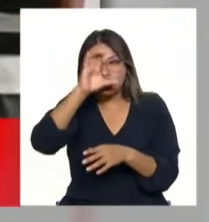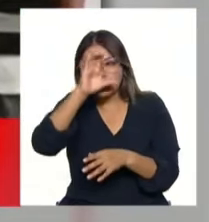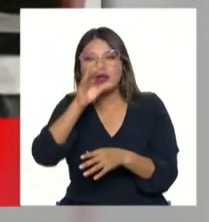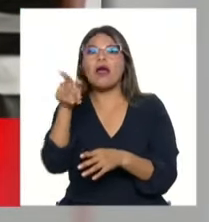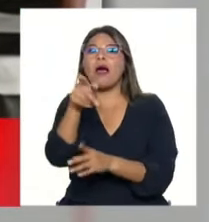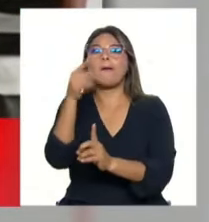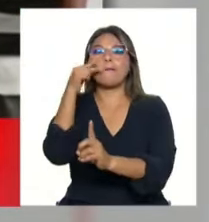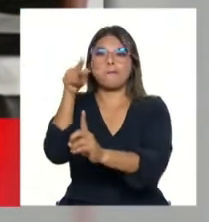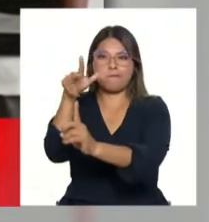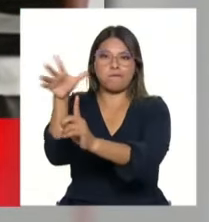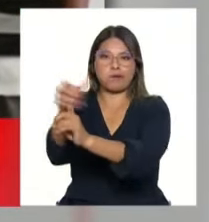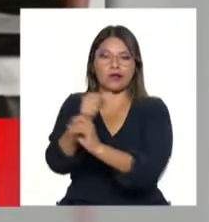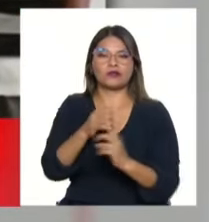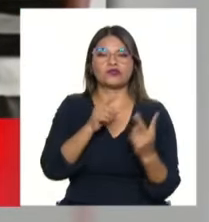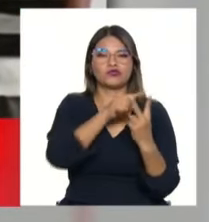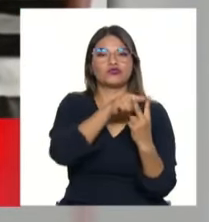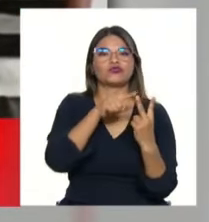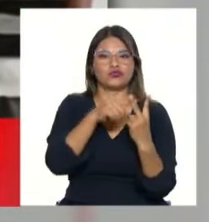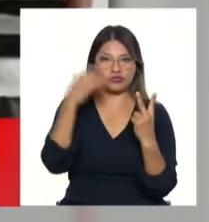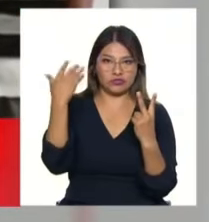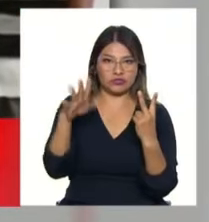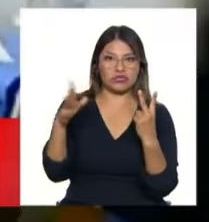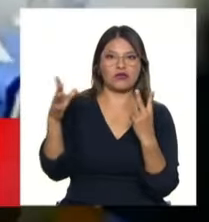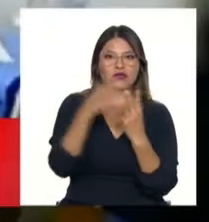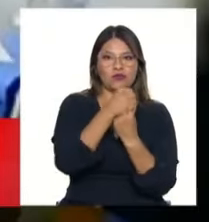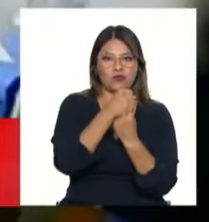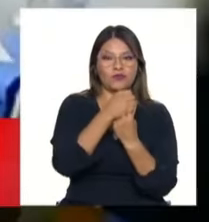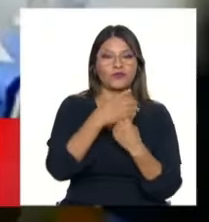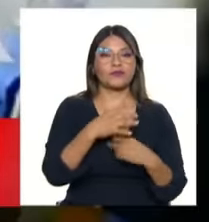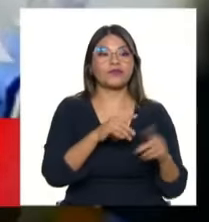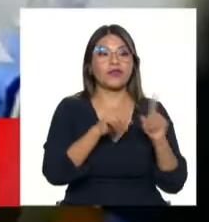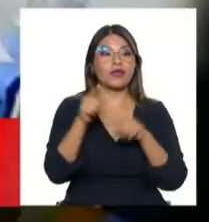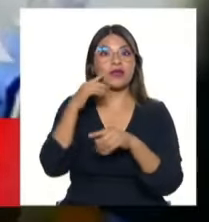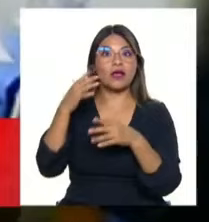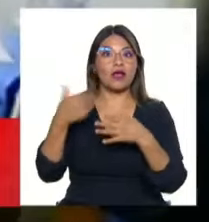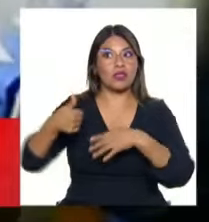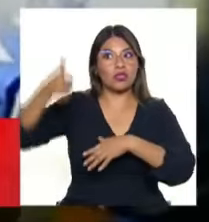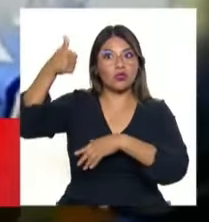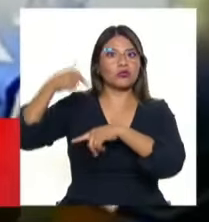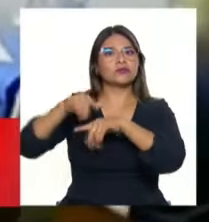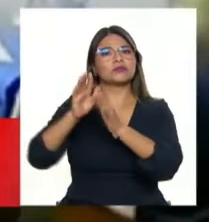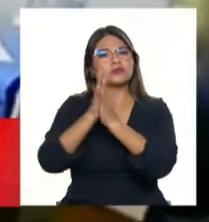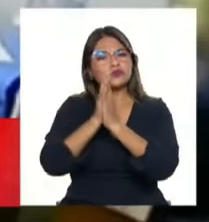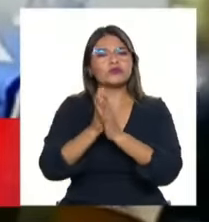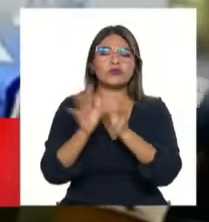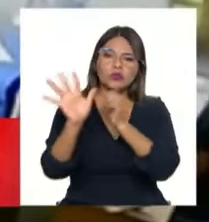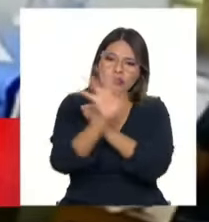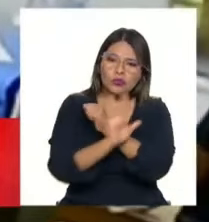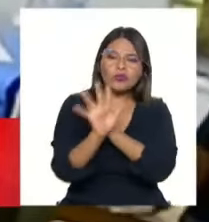y logró la captura de dos de los presuntos delincuentes. El dueño del negocio pidió mayor